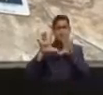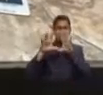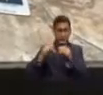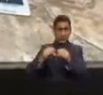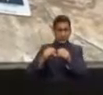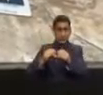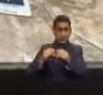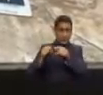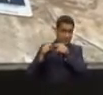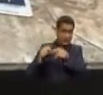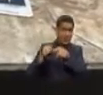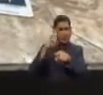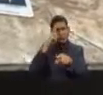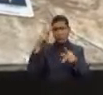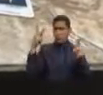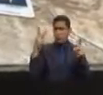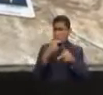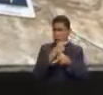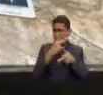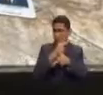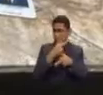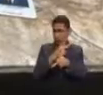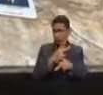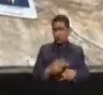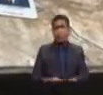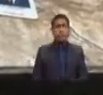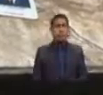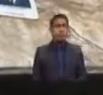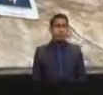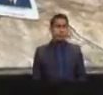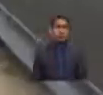Pozorja, según información militar y policial.